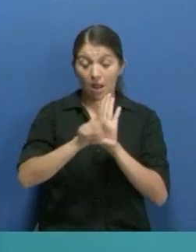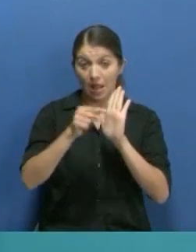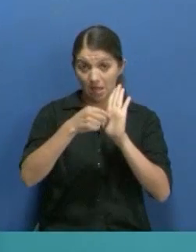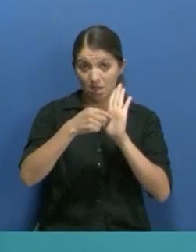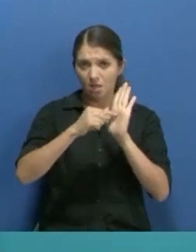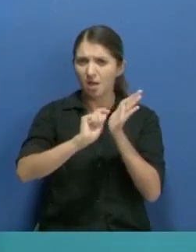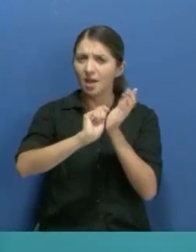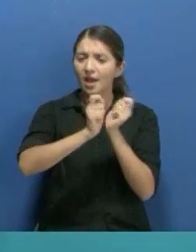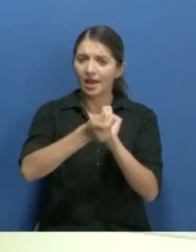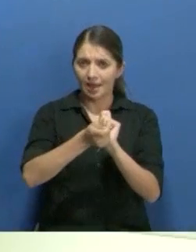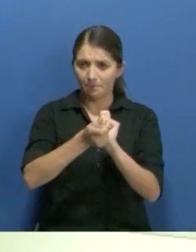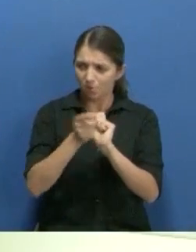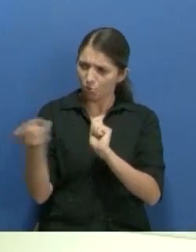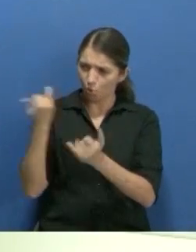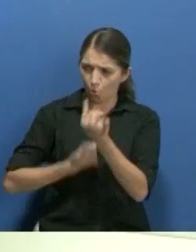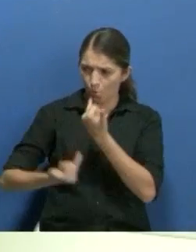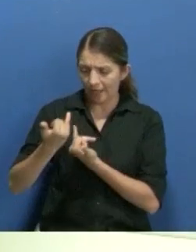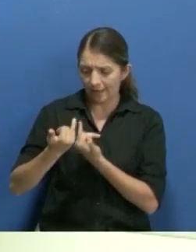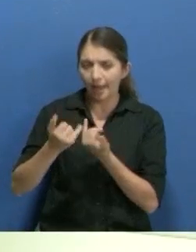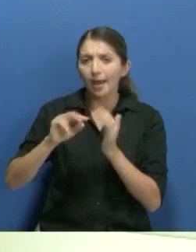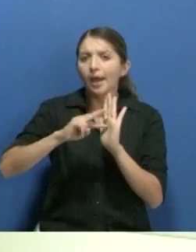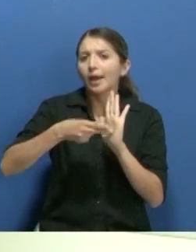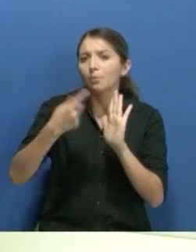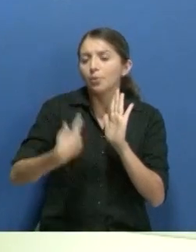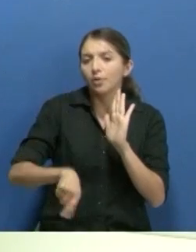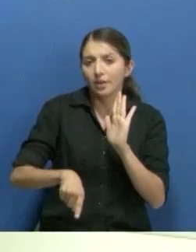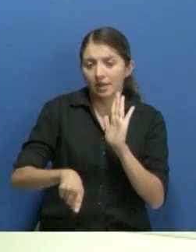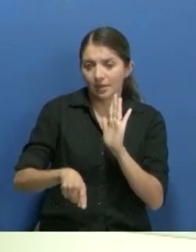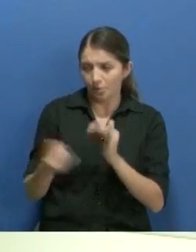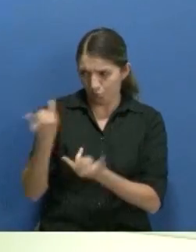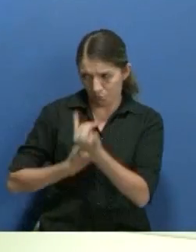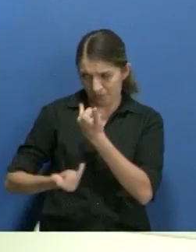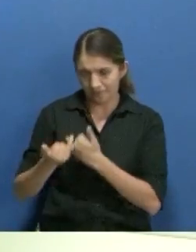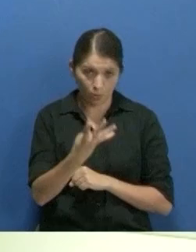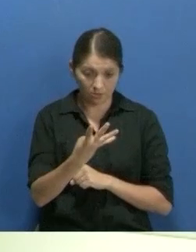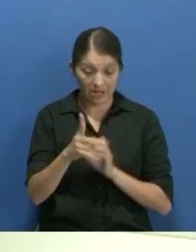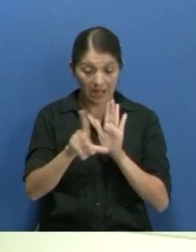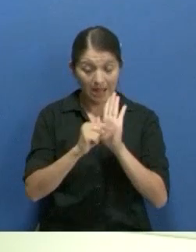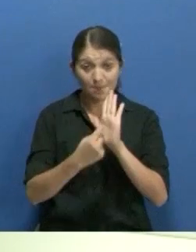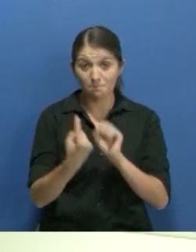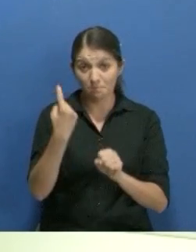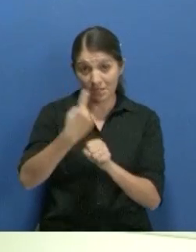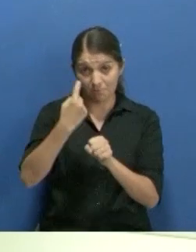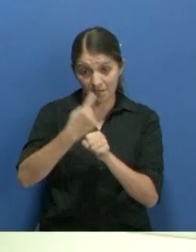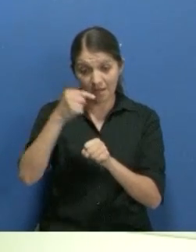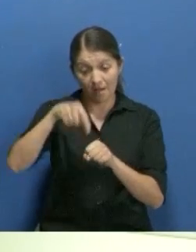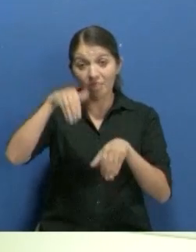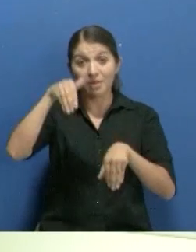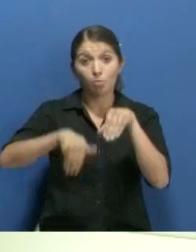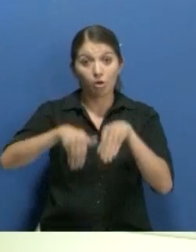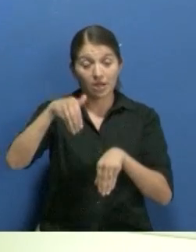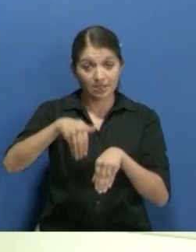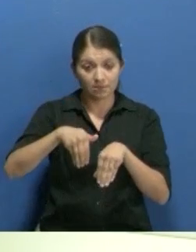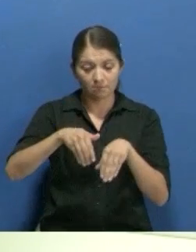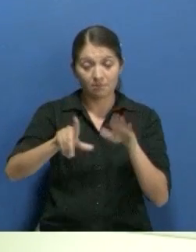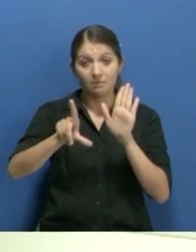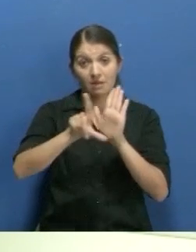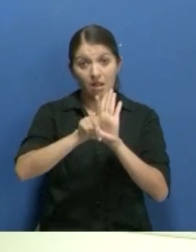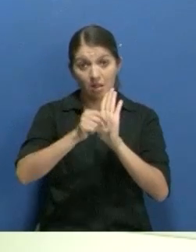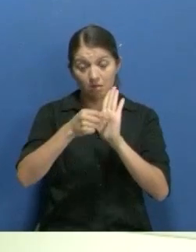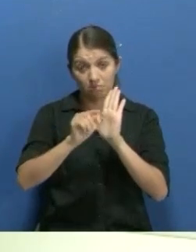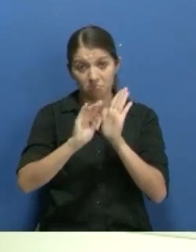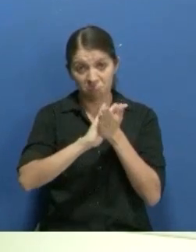urgencia que se conoció a principios de este año 2017 en donde el gobierno nacional impone algunas modificaciones a la